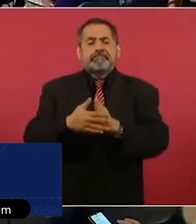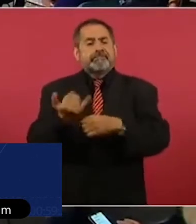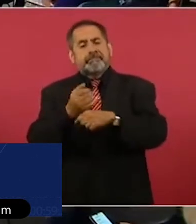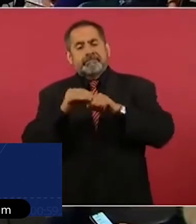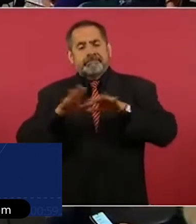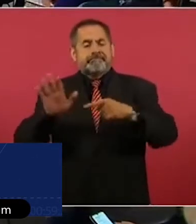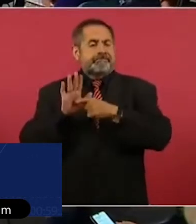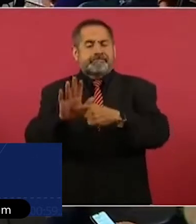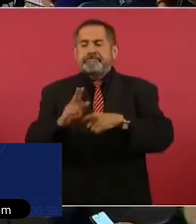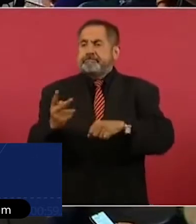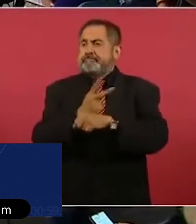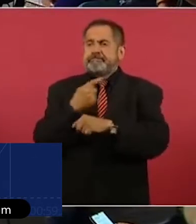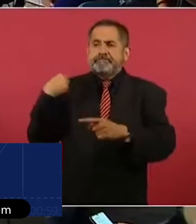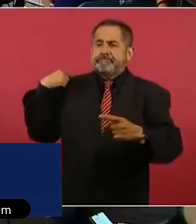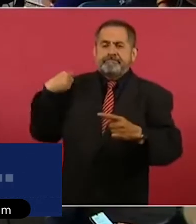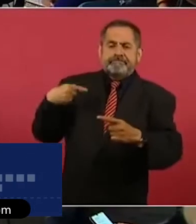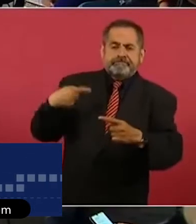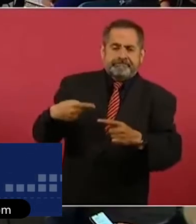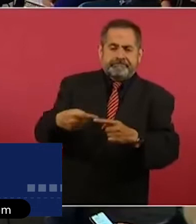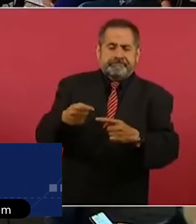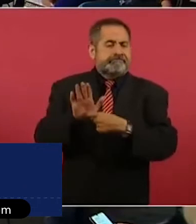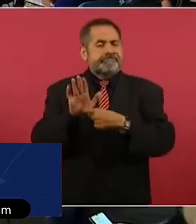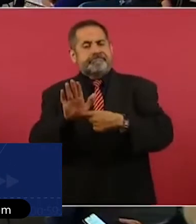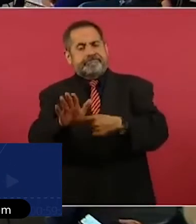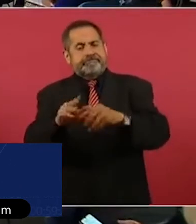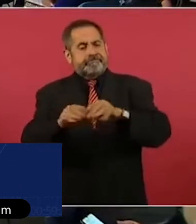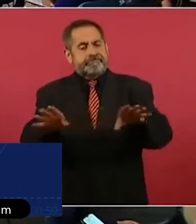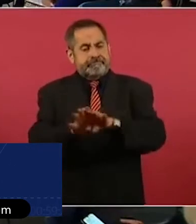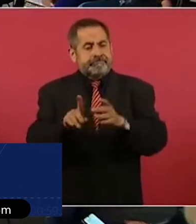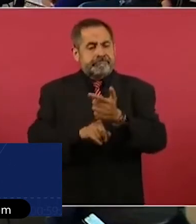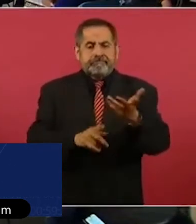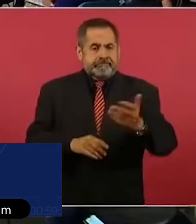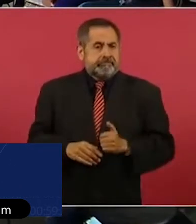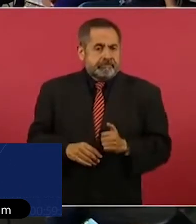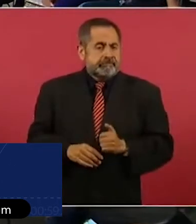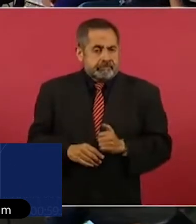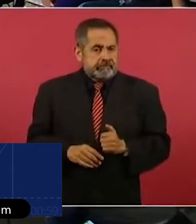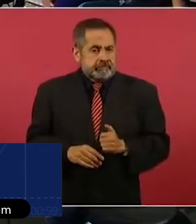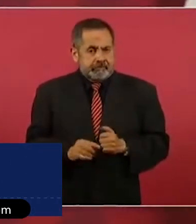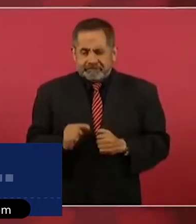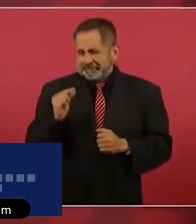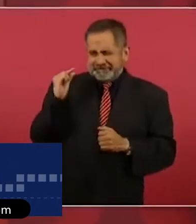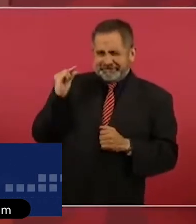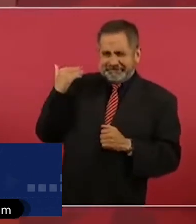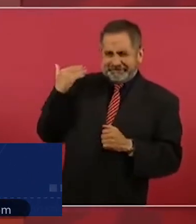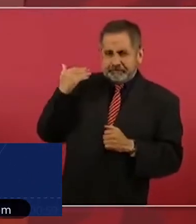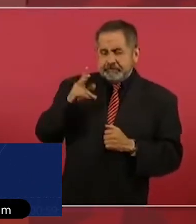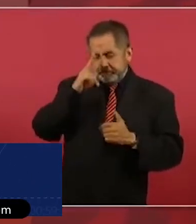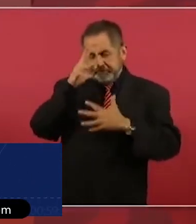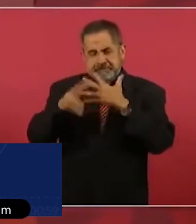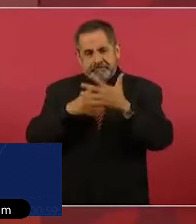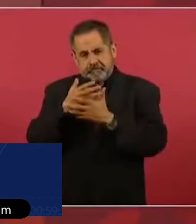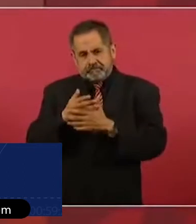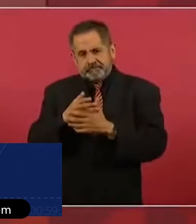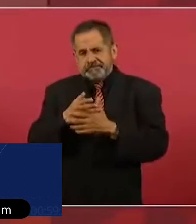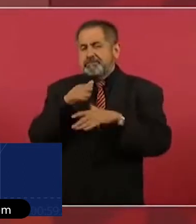En los últimos días ha habido más violencia en